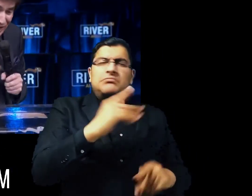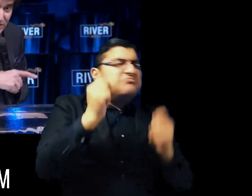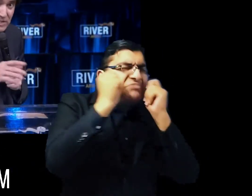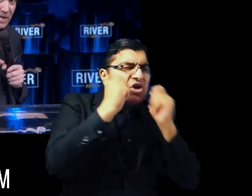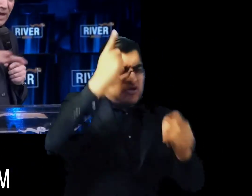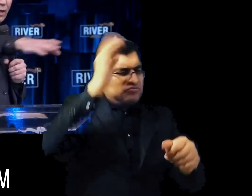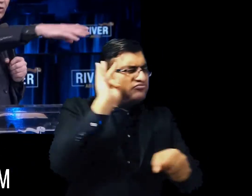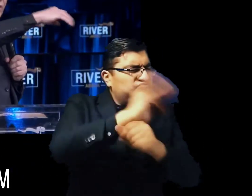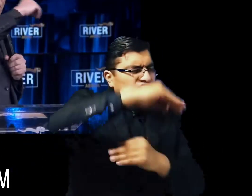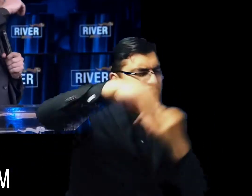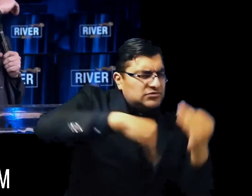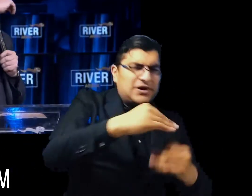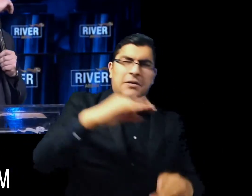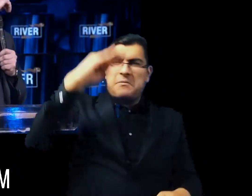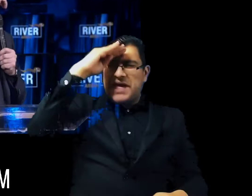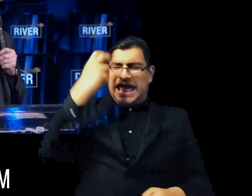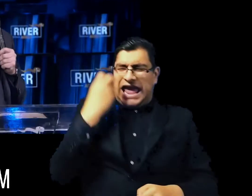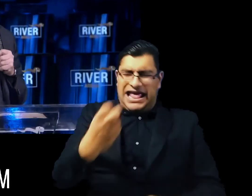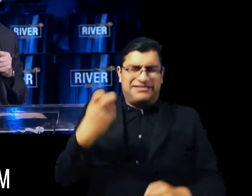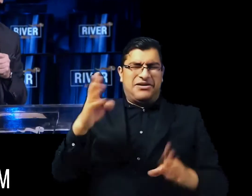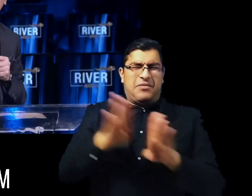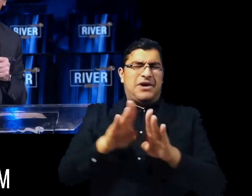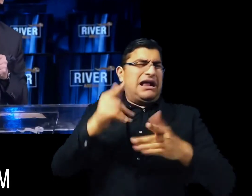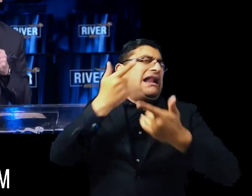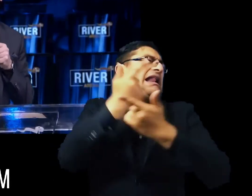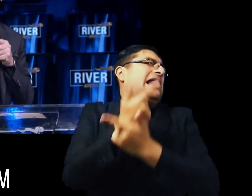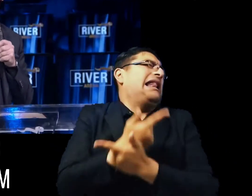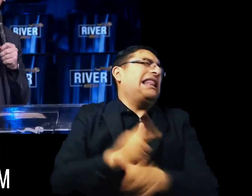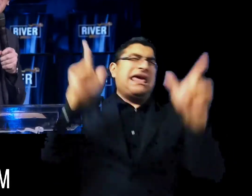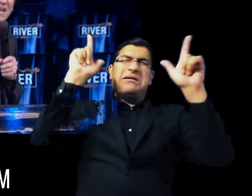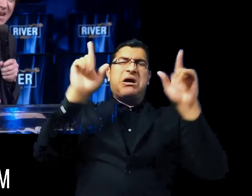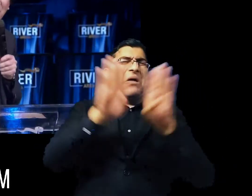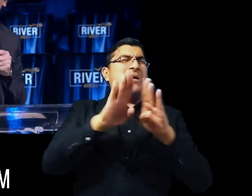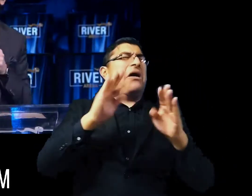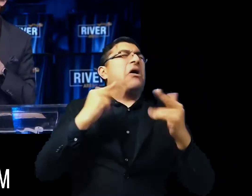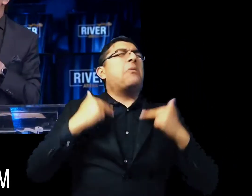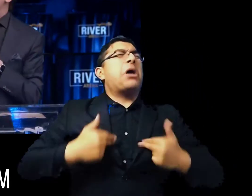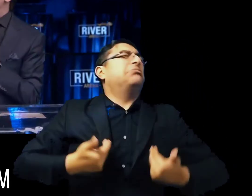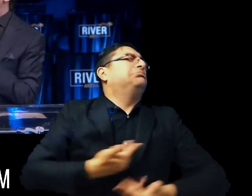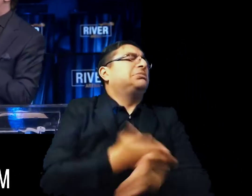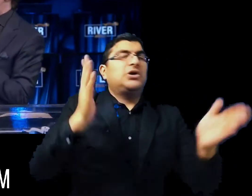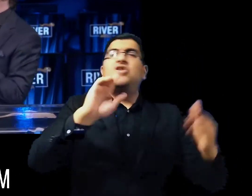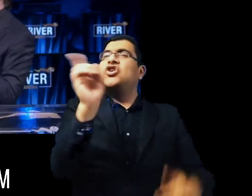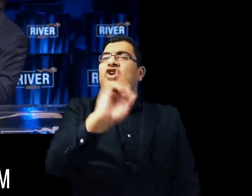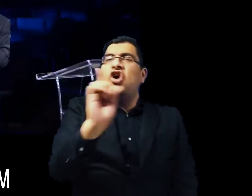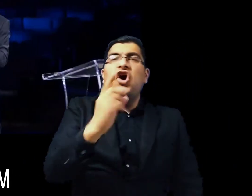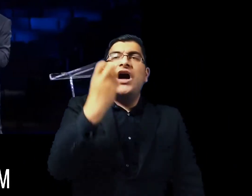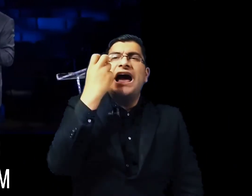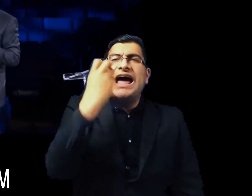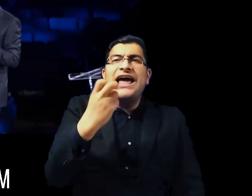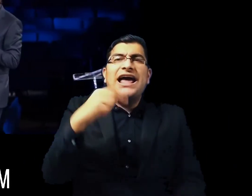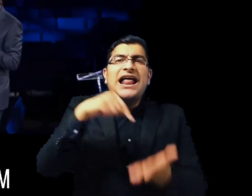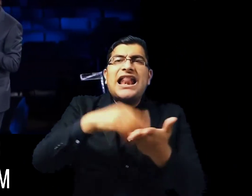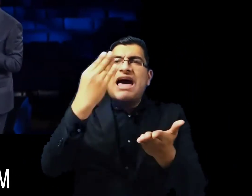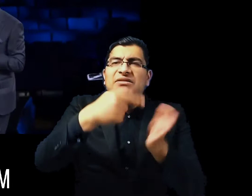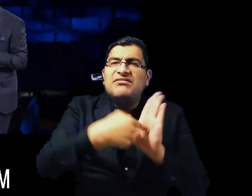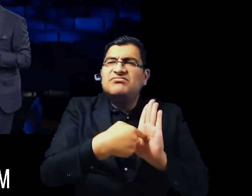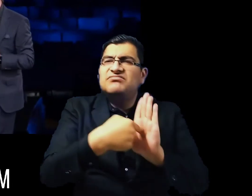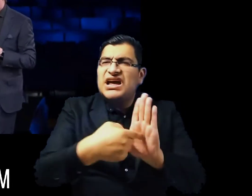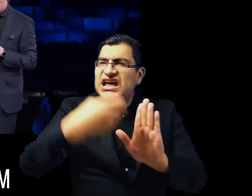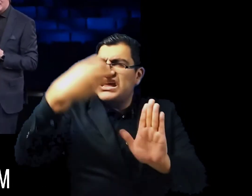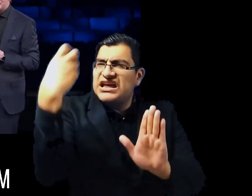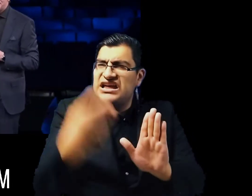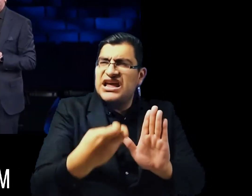Alguno podrá decir que esto es liberalismo, humanismo, pero esto es Biblia, esto es